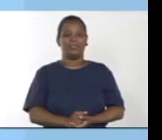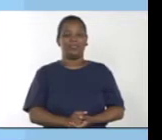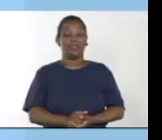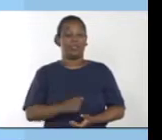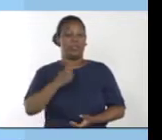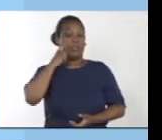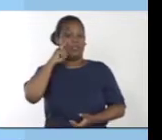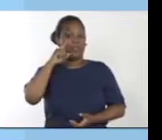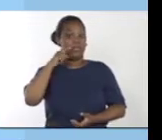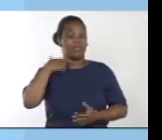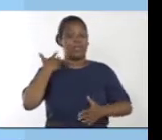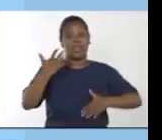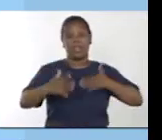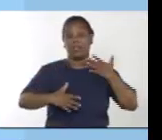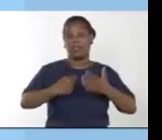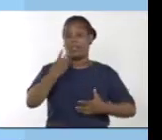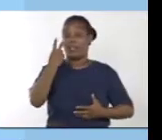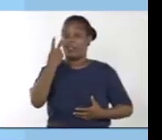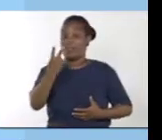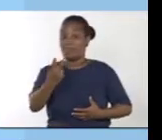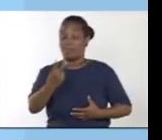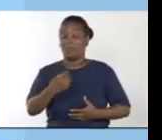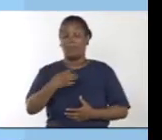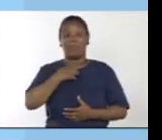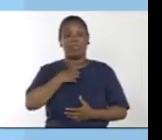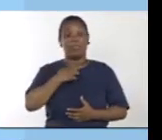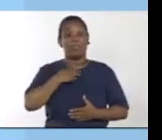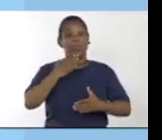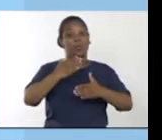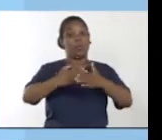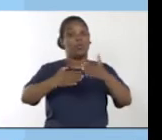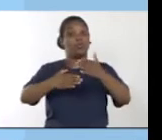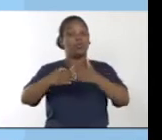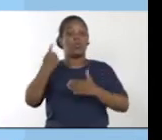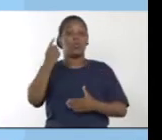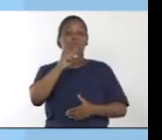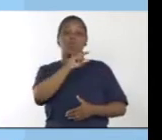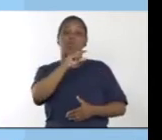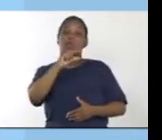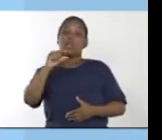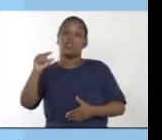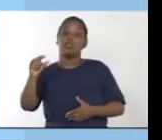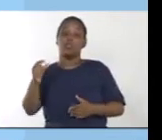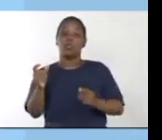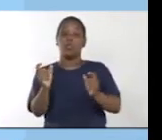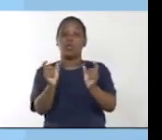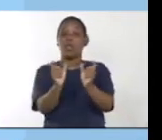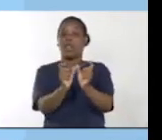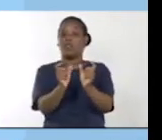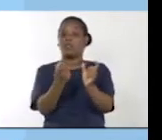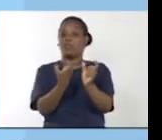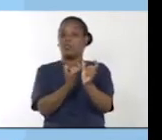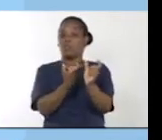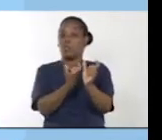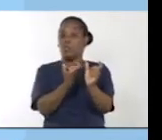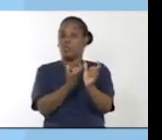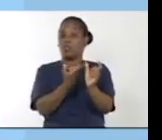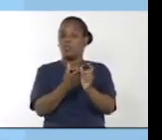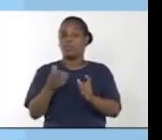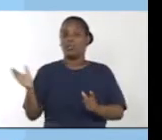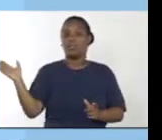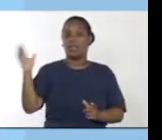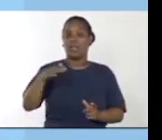Fíjense que en la actividad 2 deben construir una oración con el antónimo de traer en tiempo